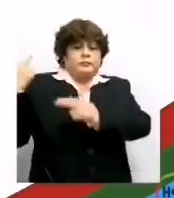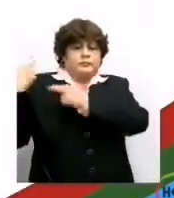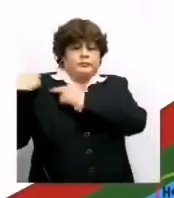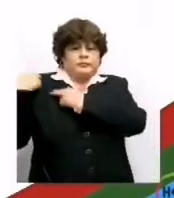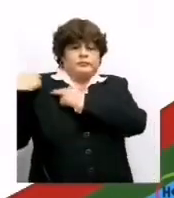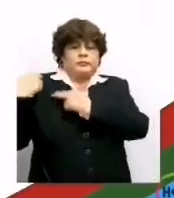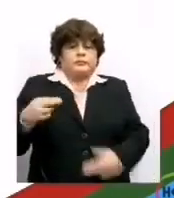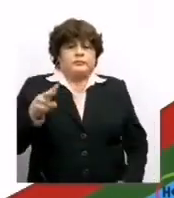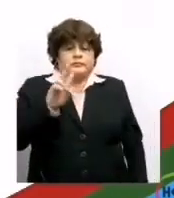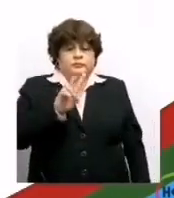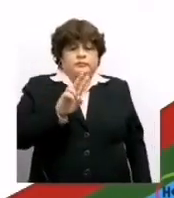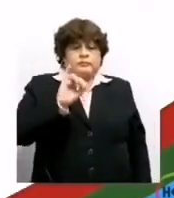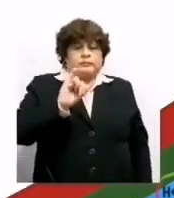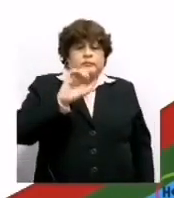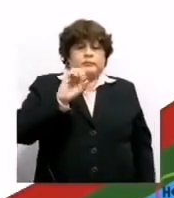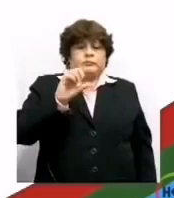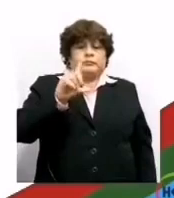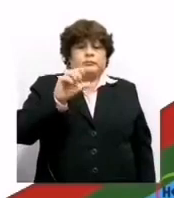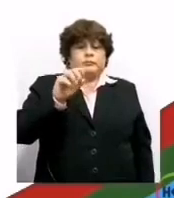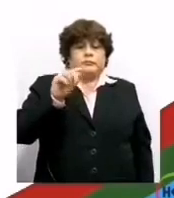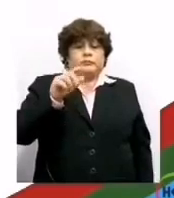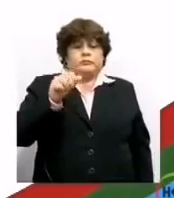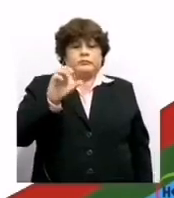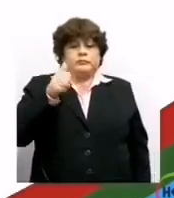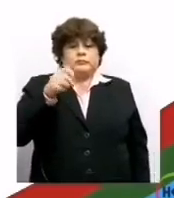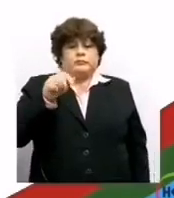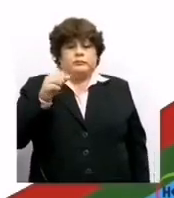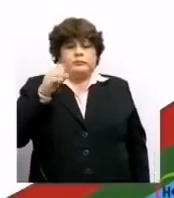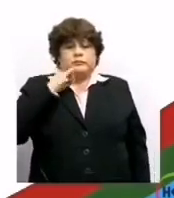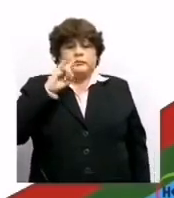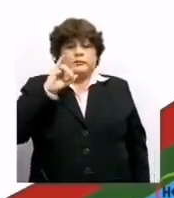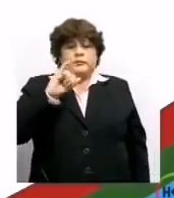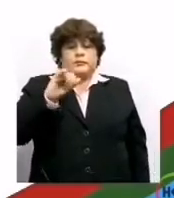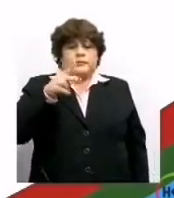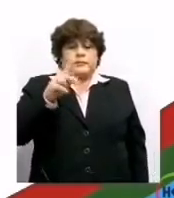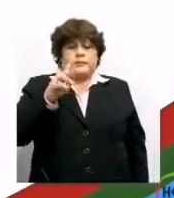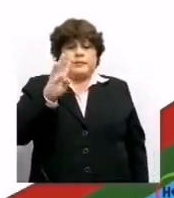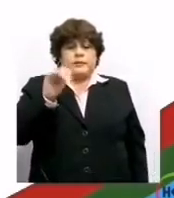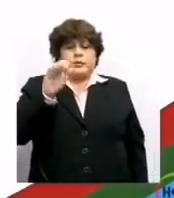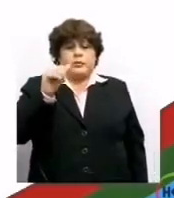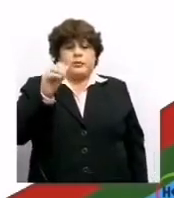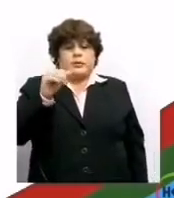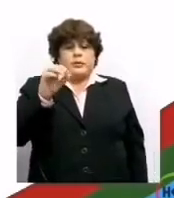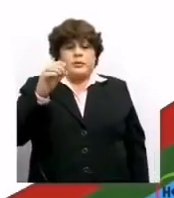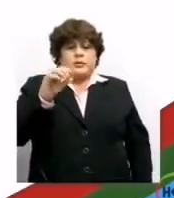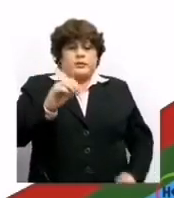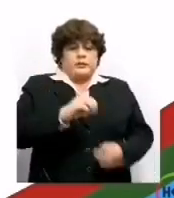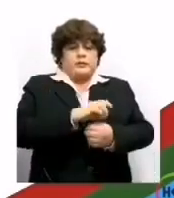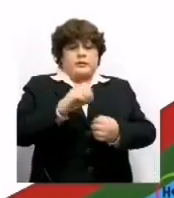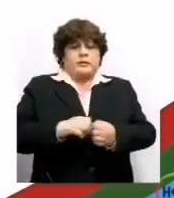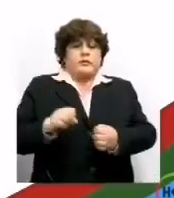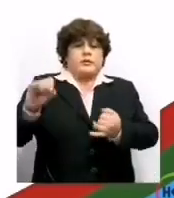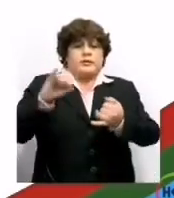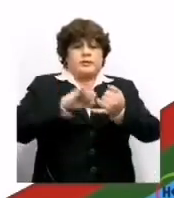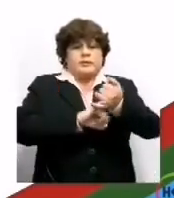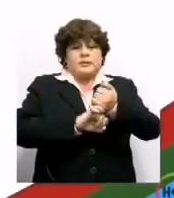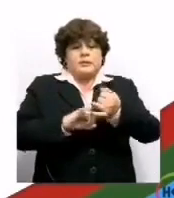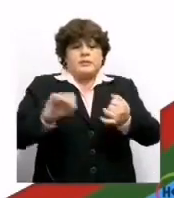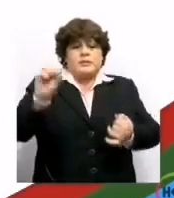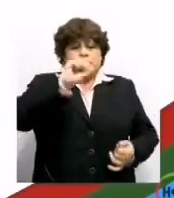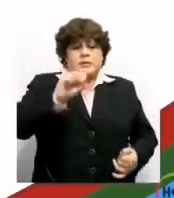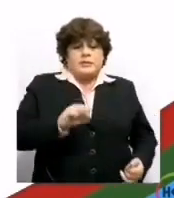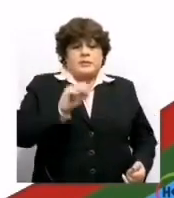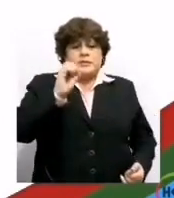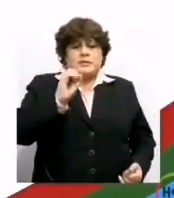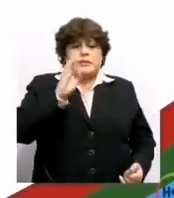de la ciudadana Violeta Ibáñez Guzmán de la provincia de Trujillo del distrito decimal quien no ha podido estar